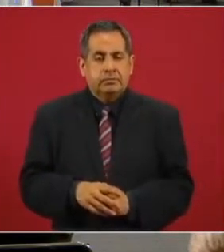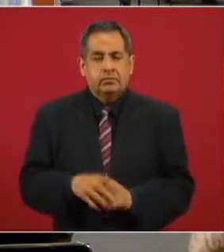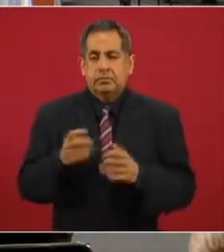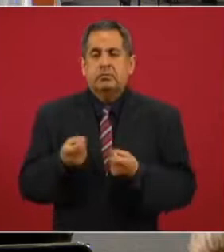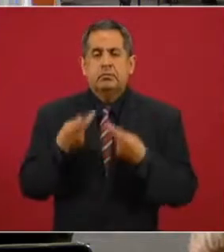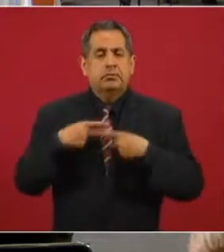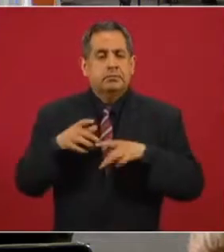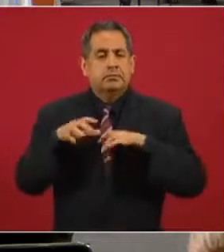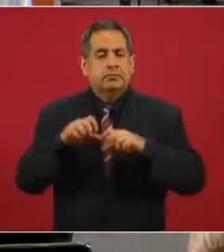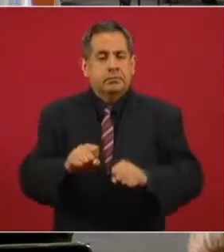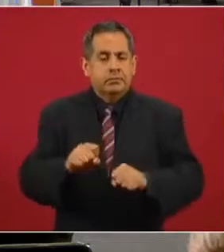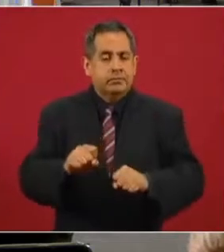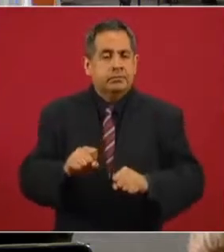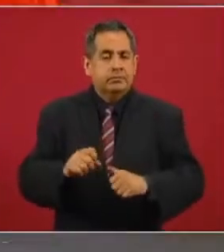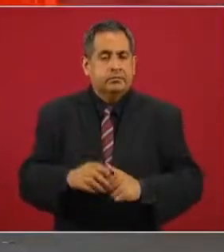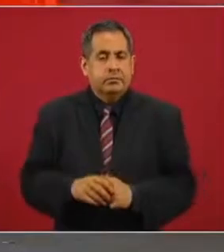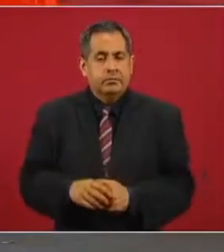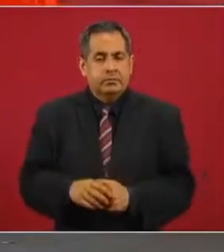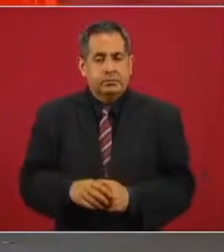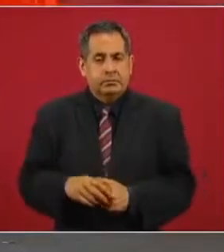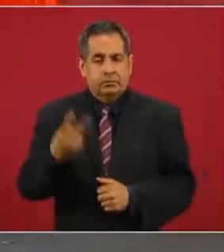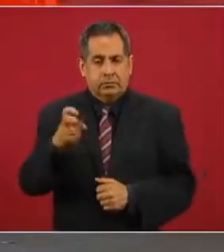Detenidos,